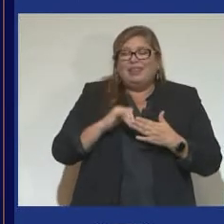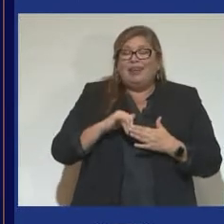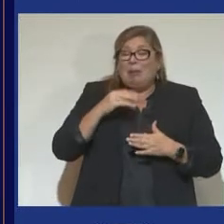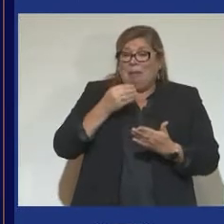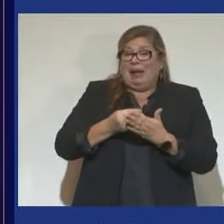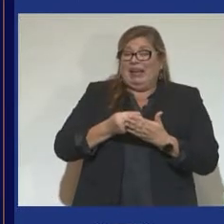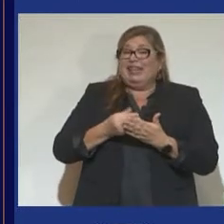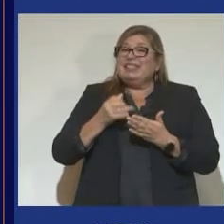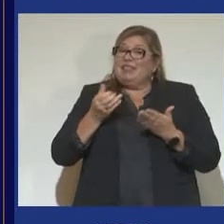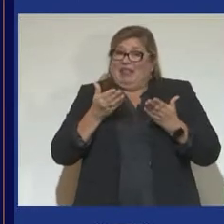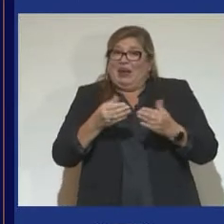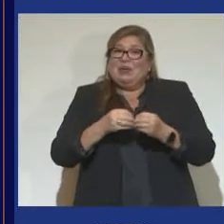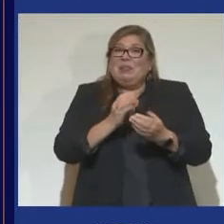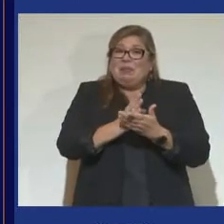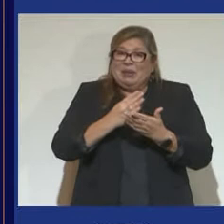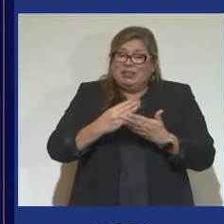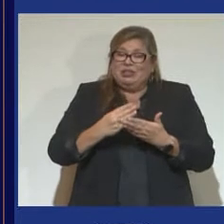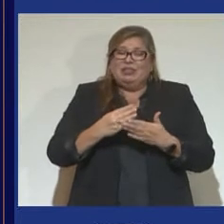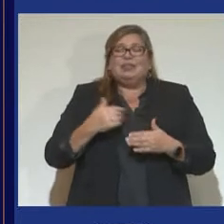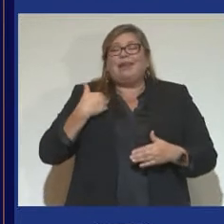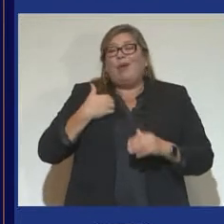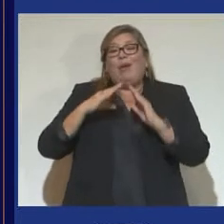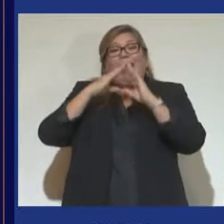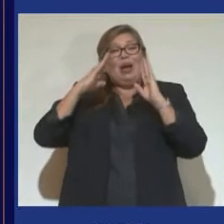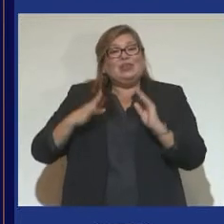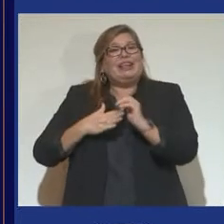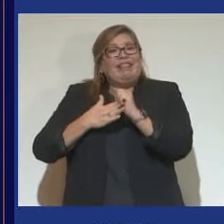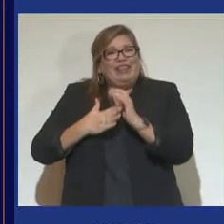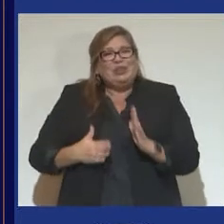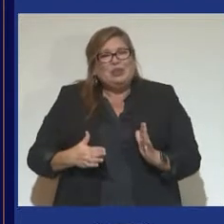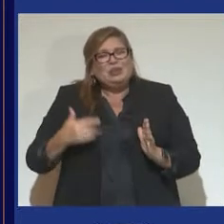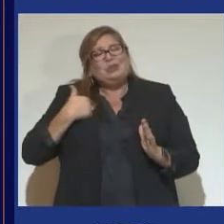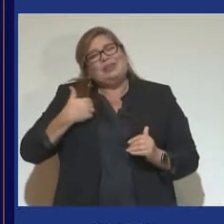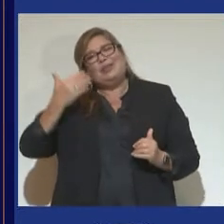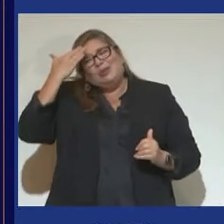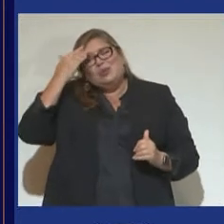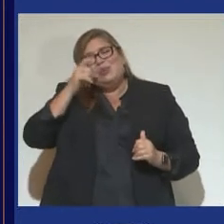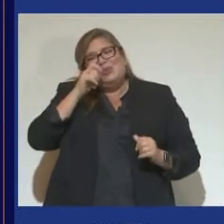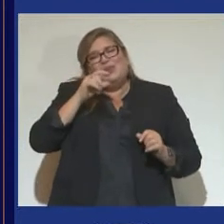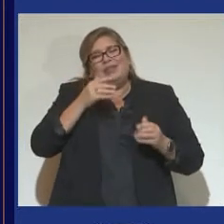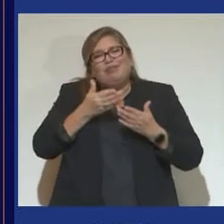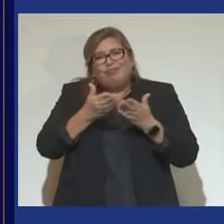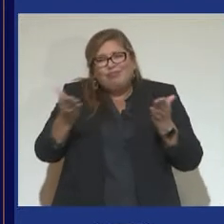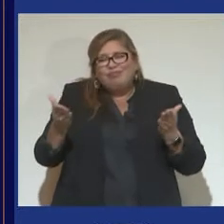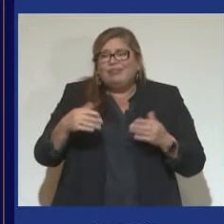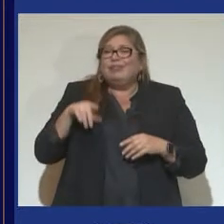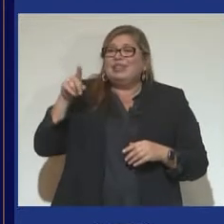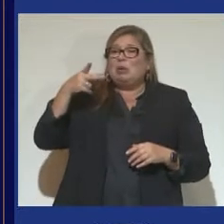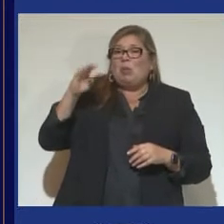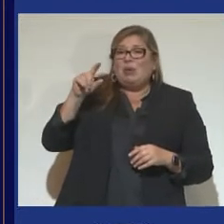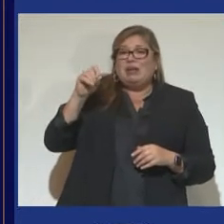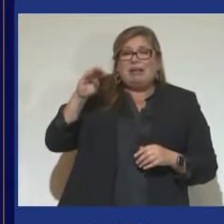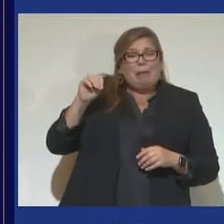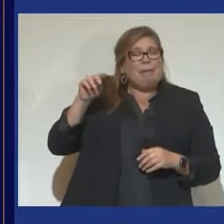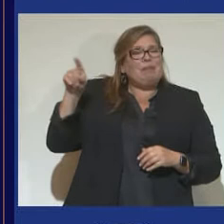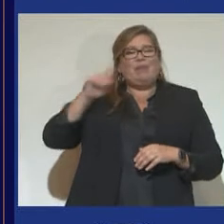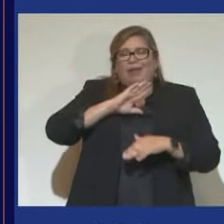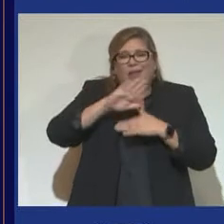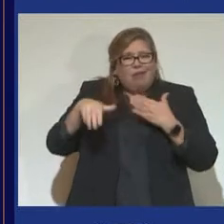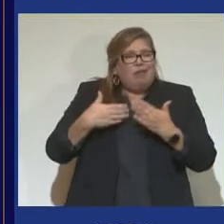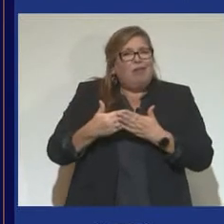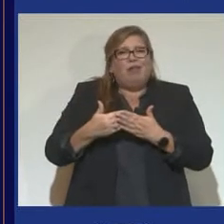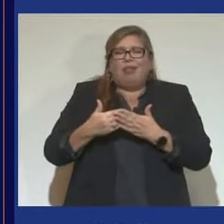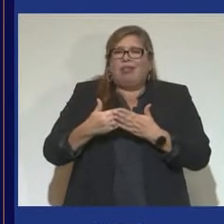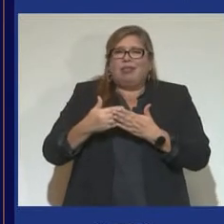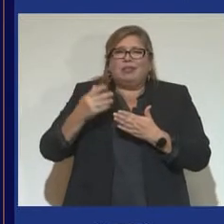sepa que ese dinero está allí en el presupuesto y que los líderes de vivienda están al tanto desde el primero hasta el